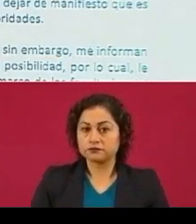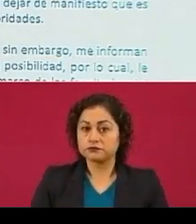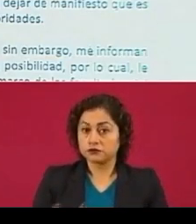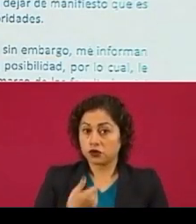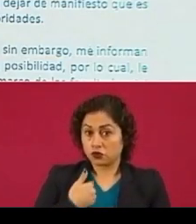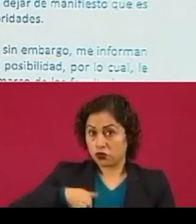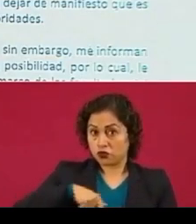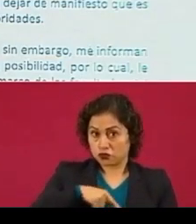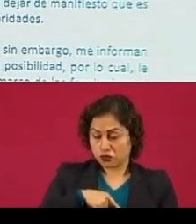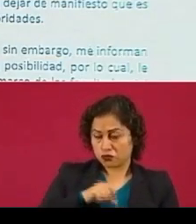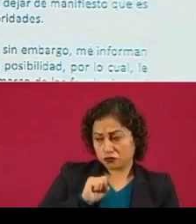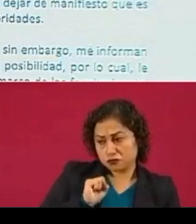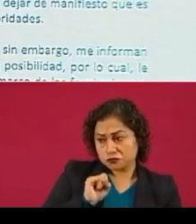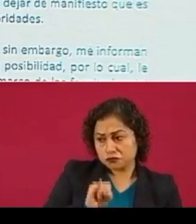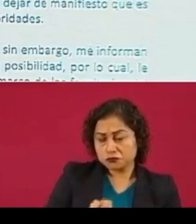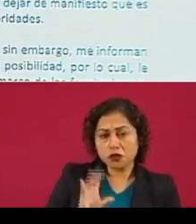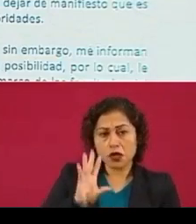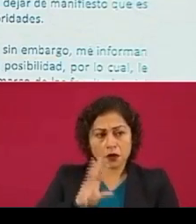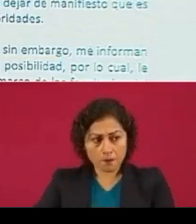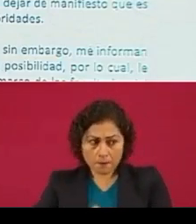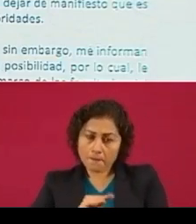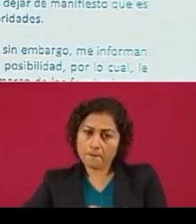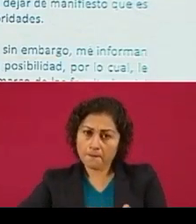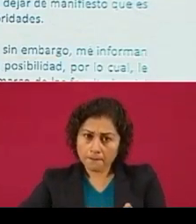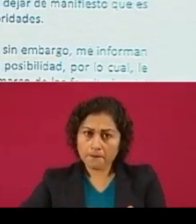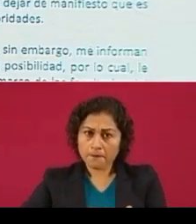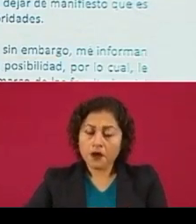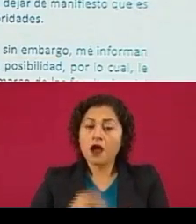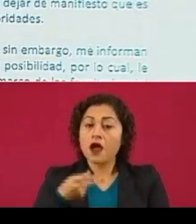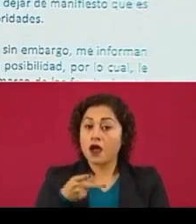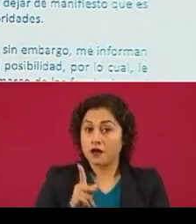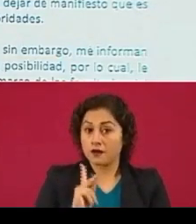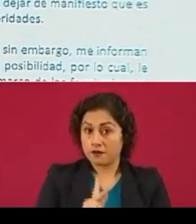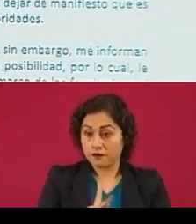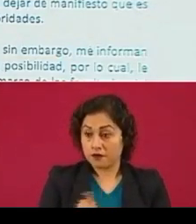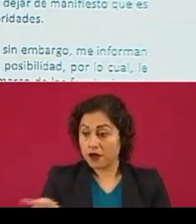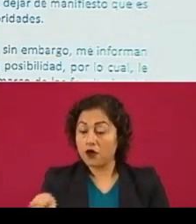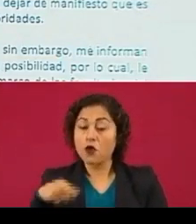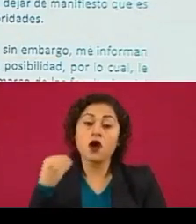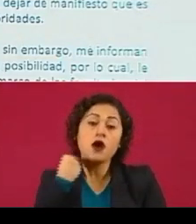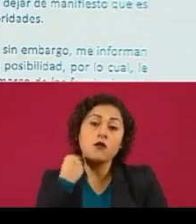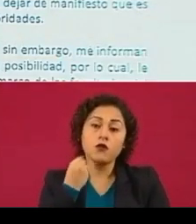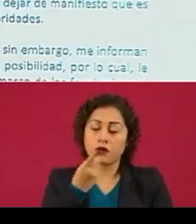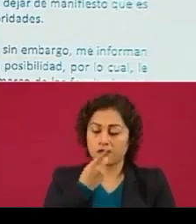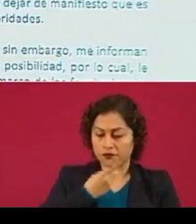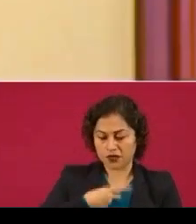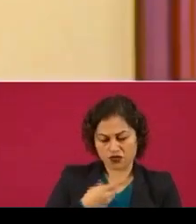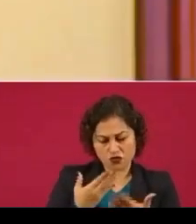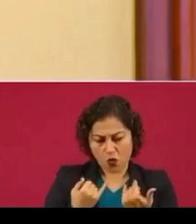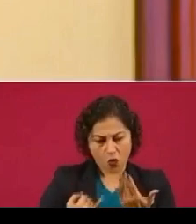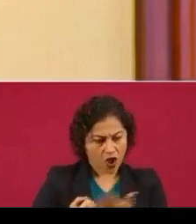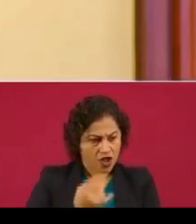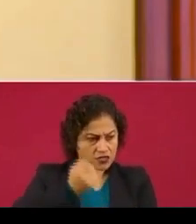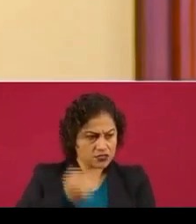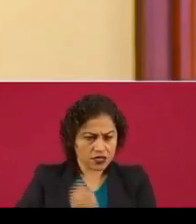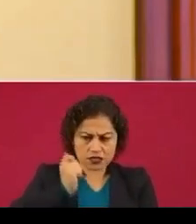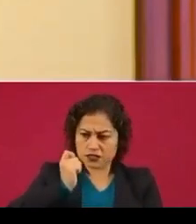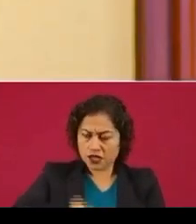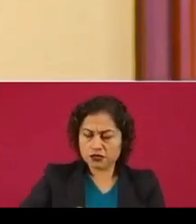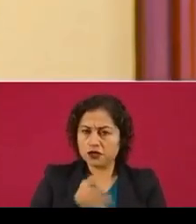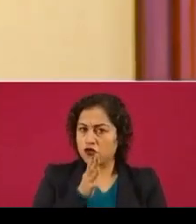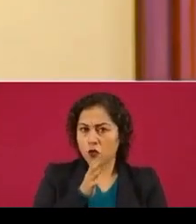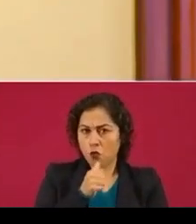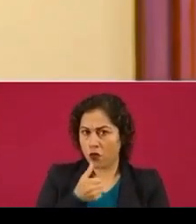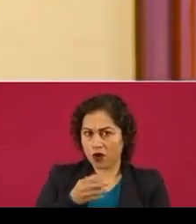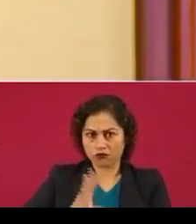dispuesto a otorgar el indulto. Sin embargo, me informan los abogados que por no existir sentencia, no existe esa posibilidad. Por